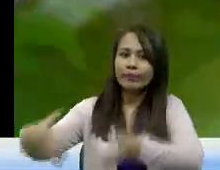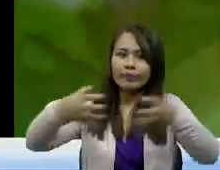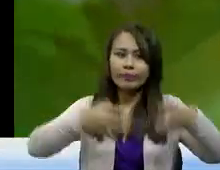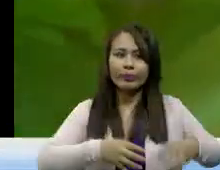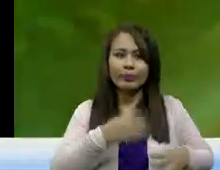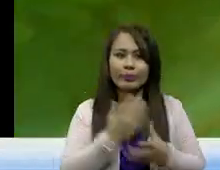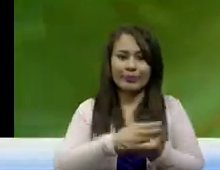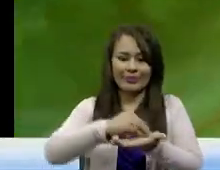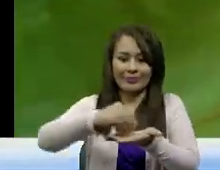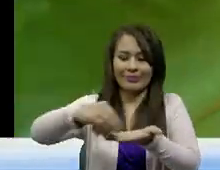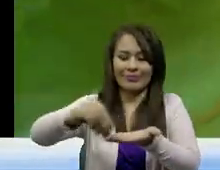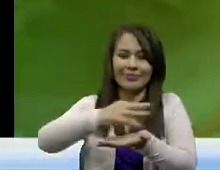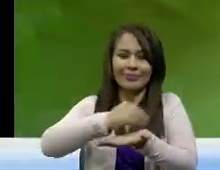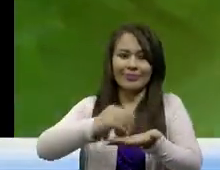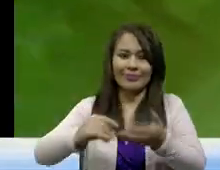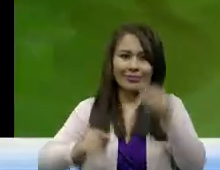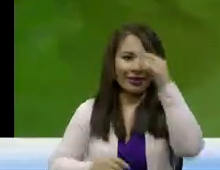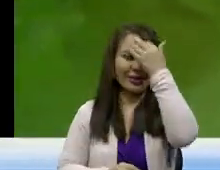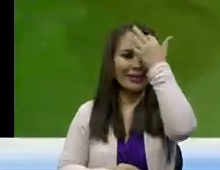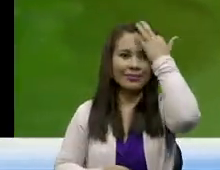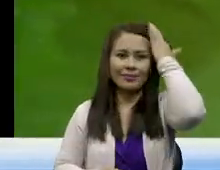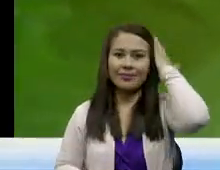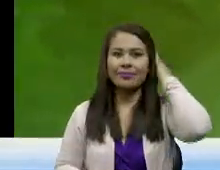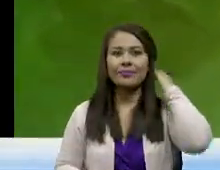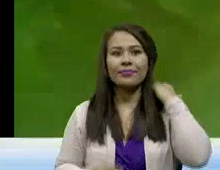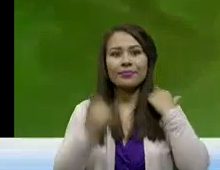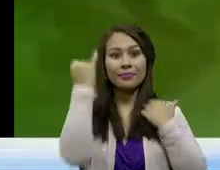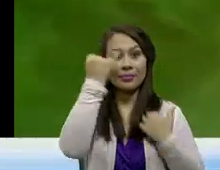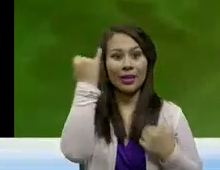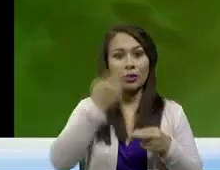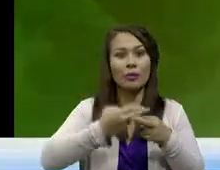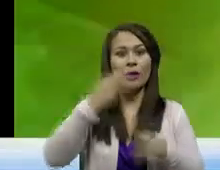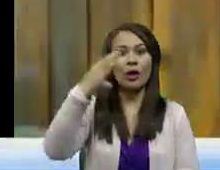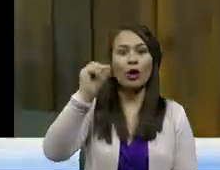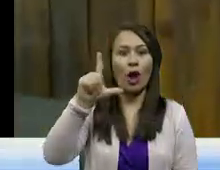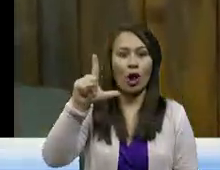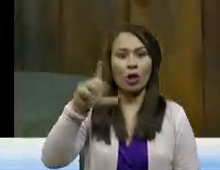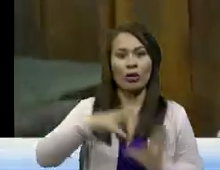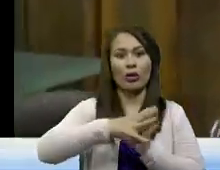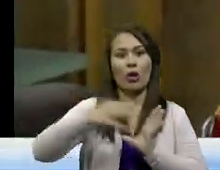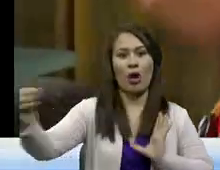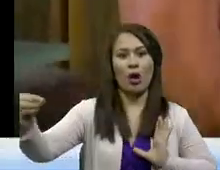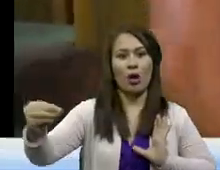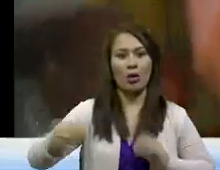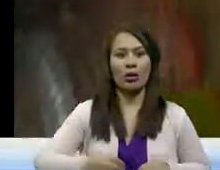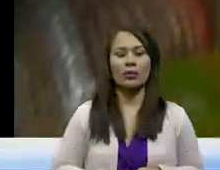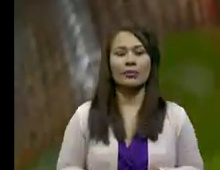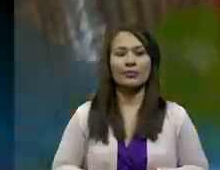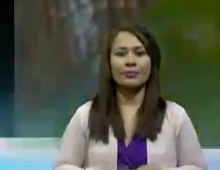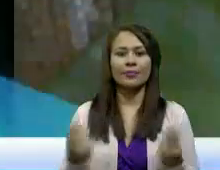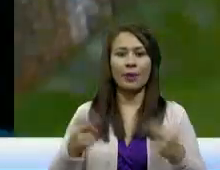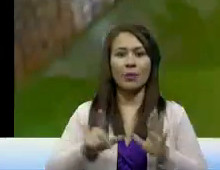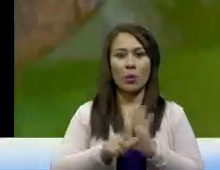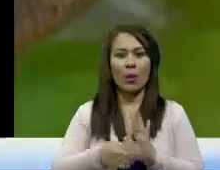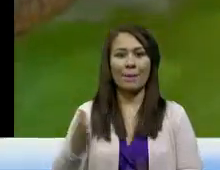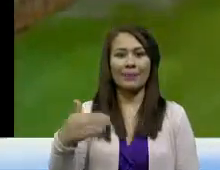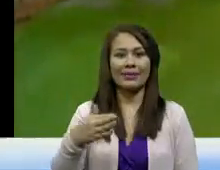Ok. Sí, por lo que esto se demora en salir los cogollitos. ¿Y ahora le ponemos? El pescado.